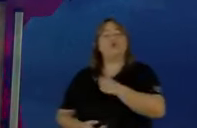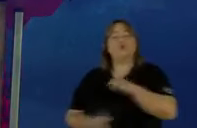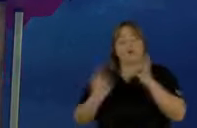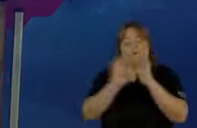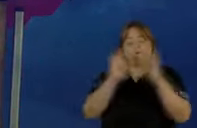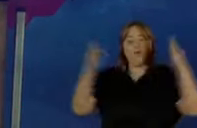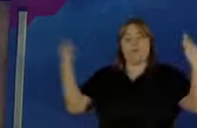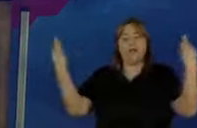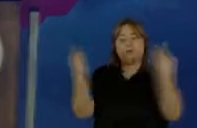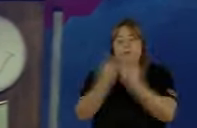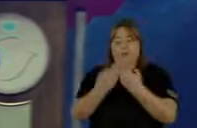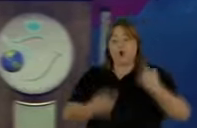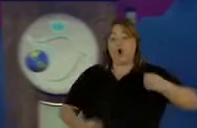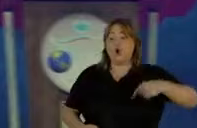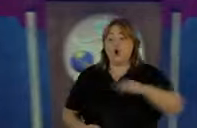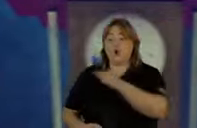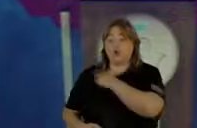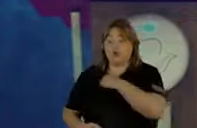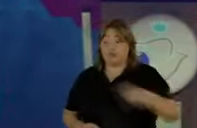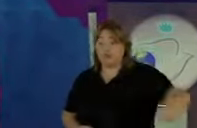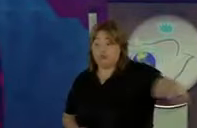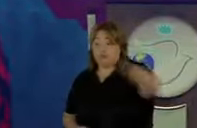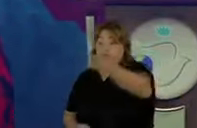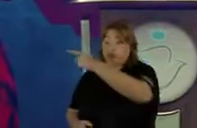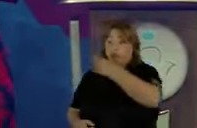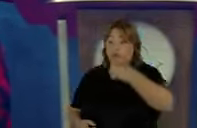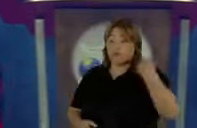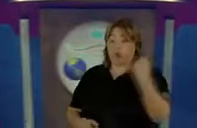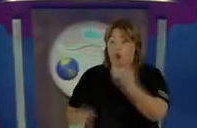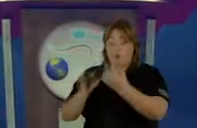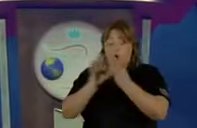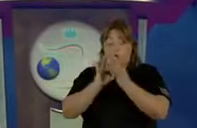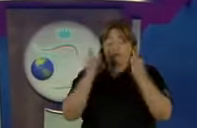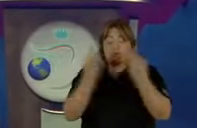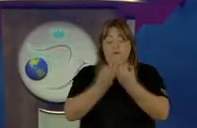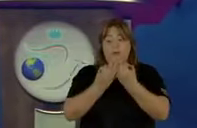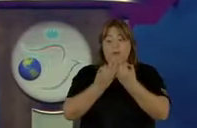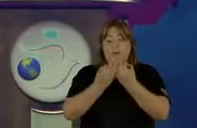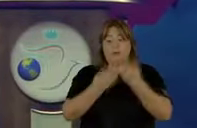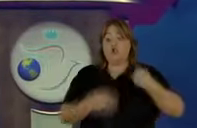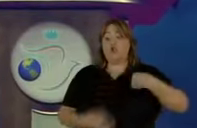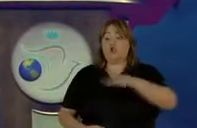Diga conmigo, somos, no le oigo, somos